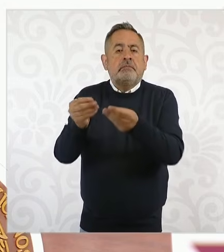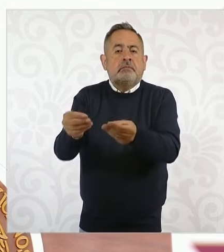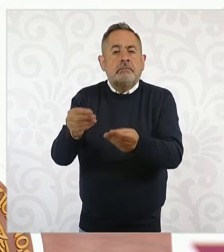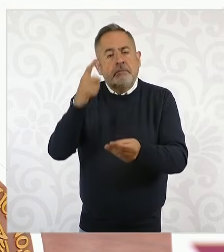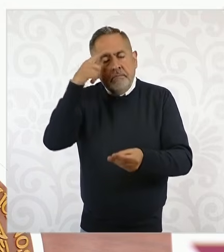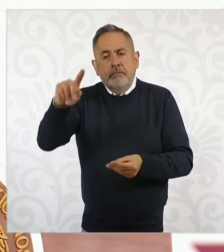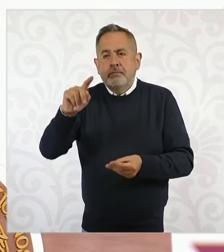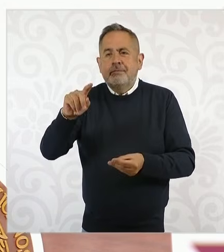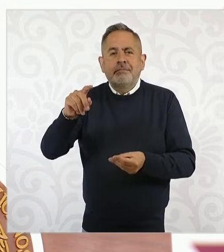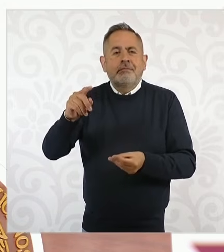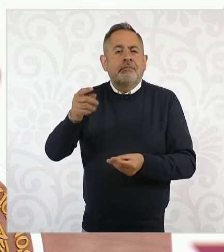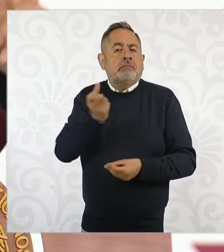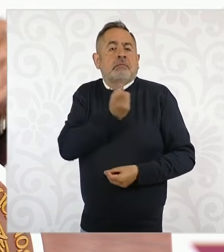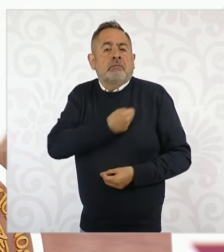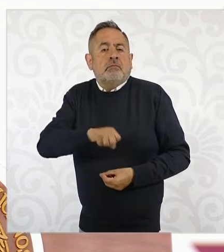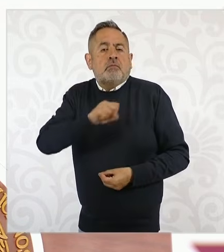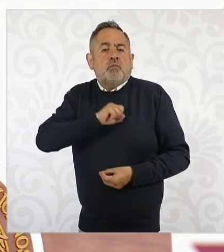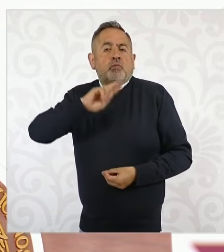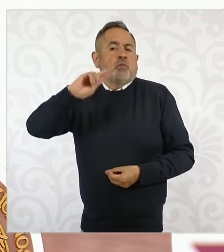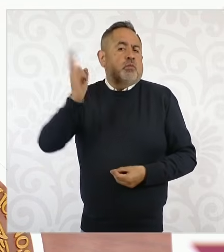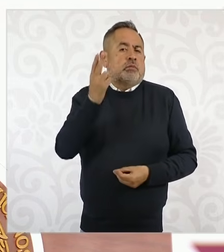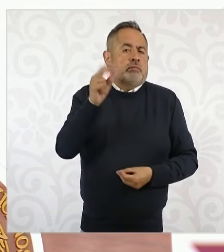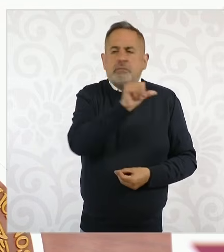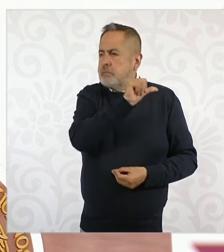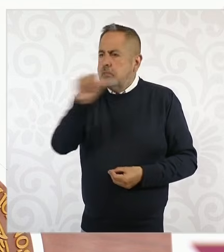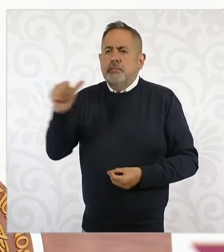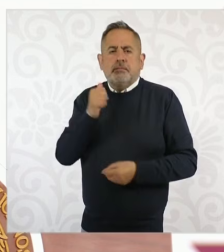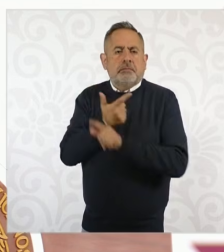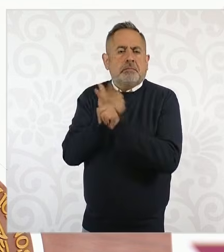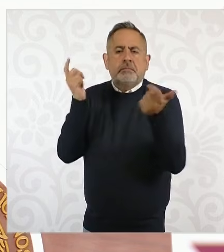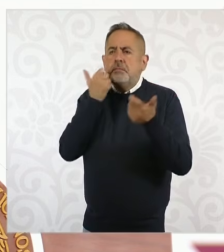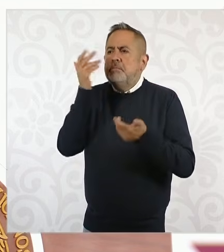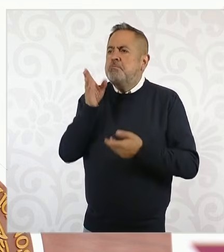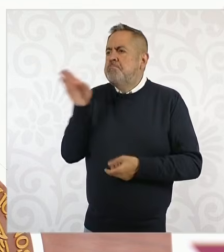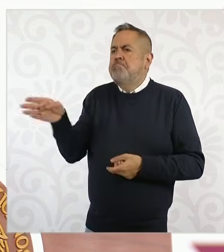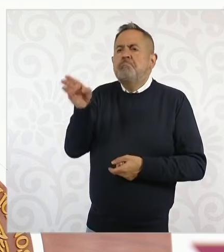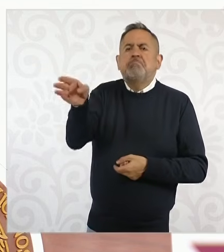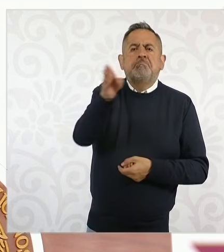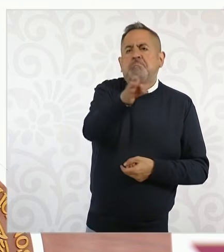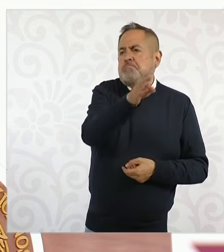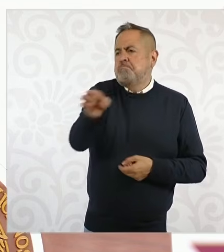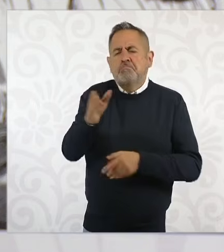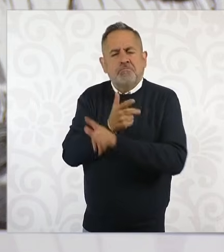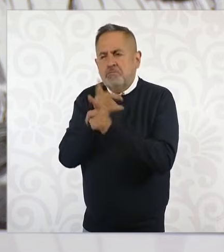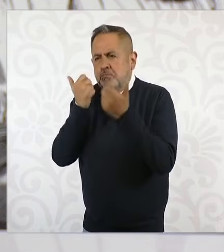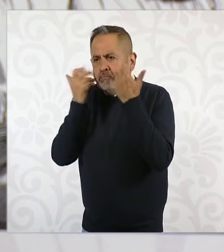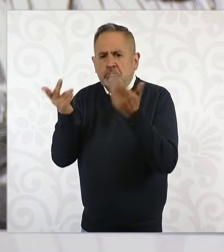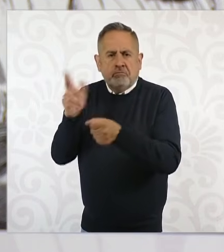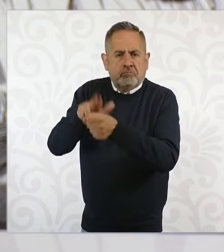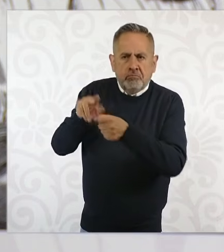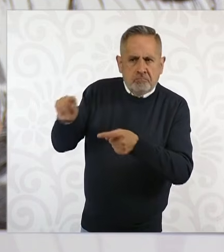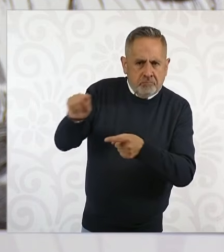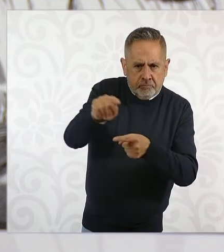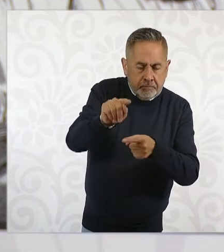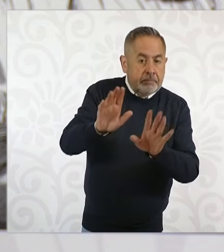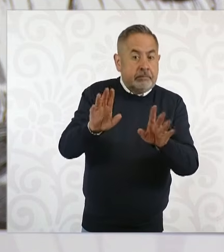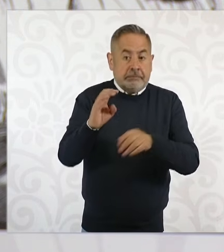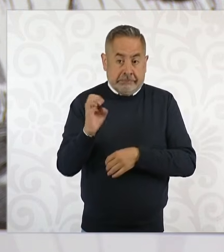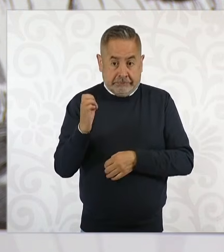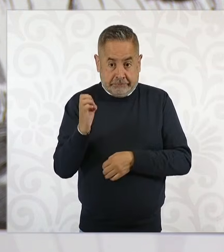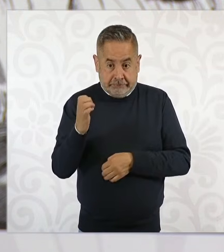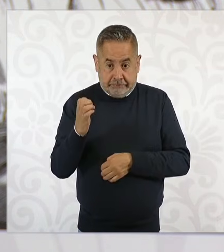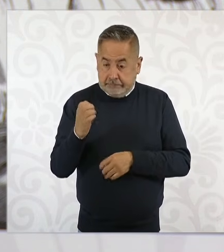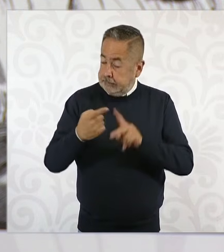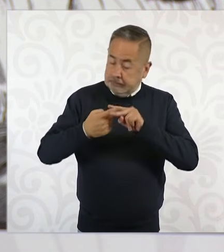Salud y va avanzando. Y en enero iniciaría esta posibilidad de